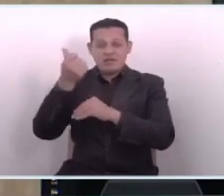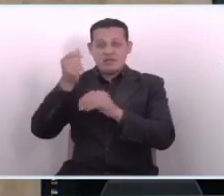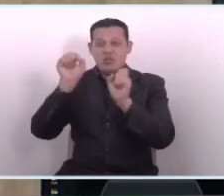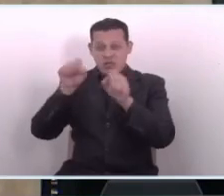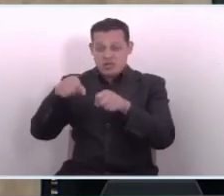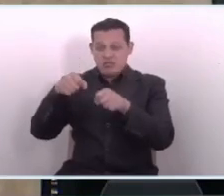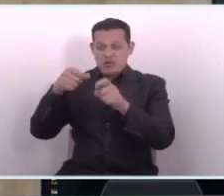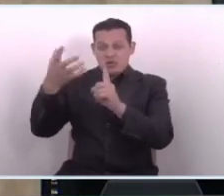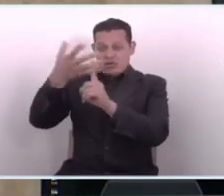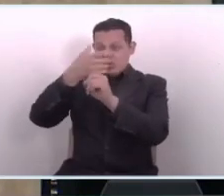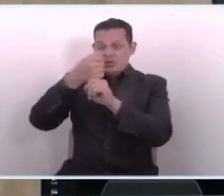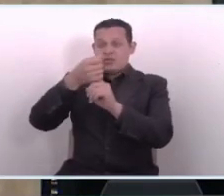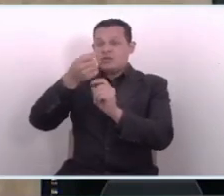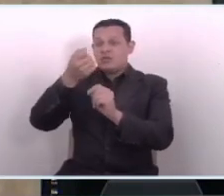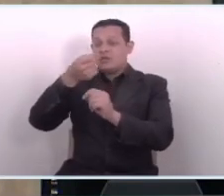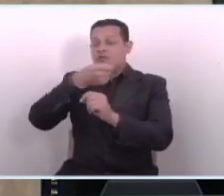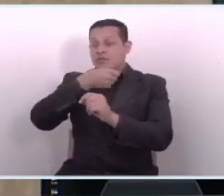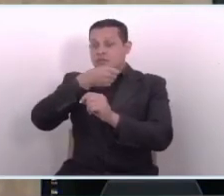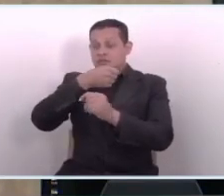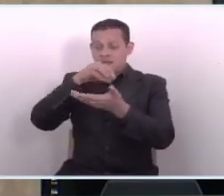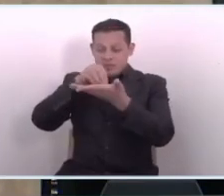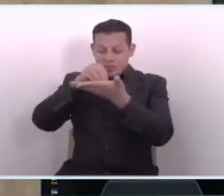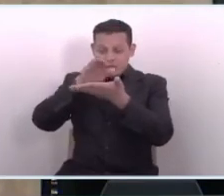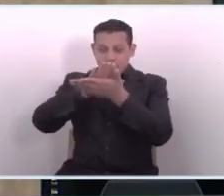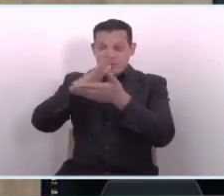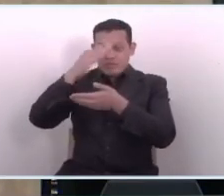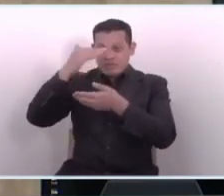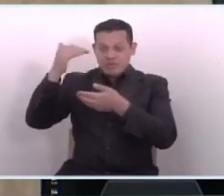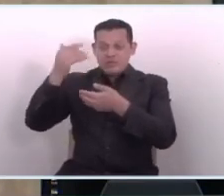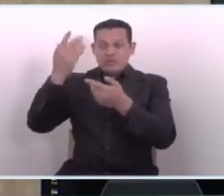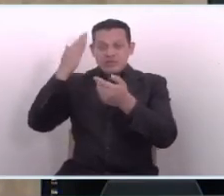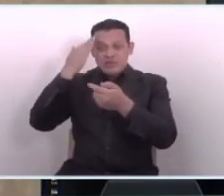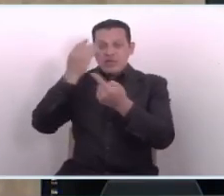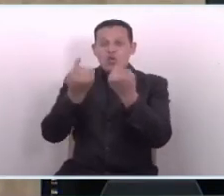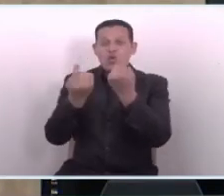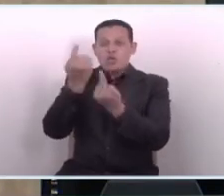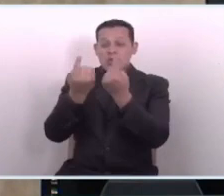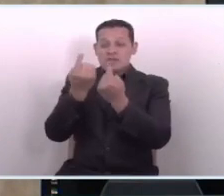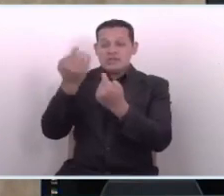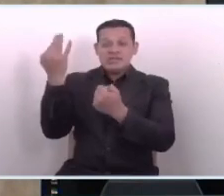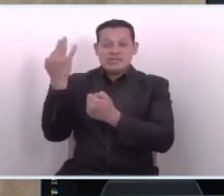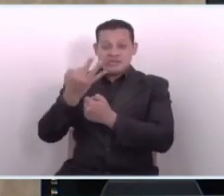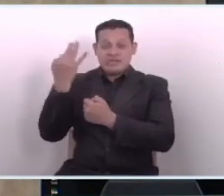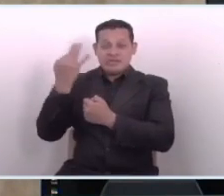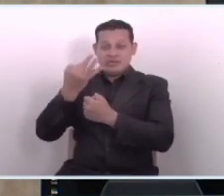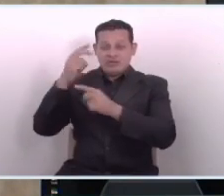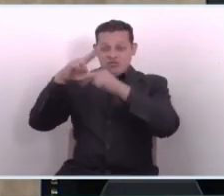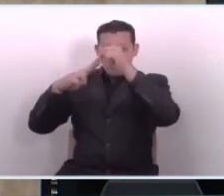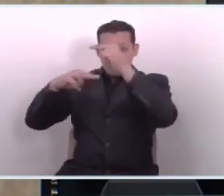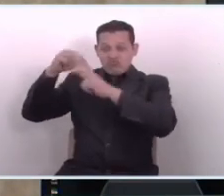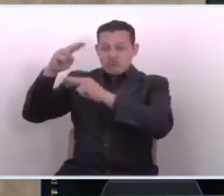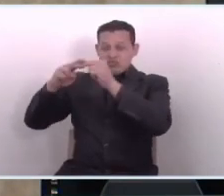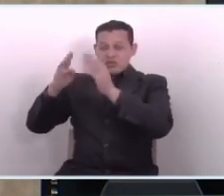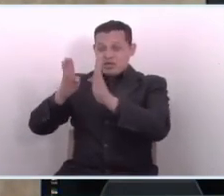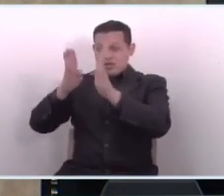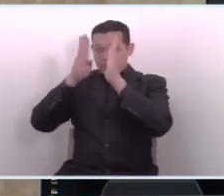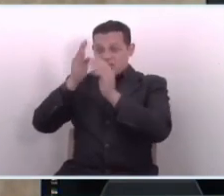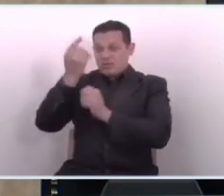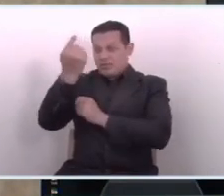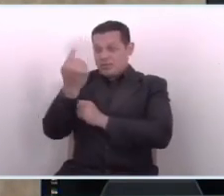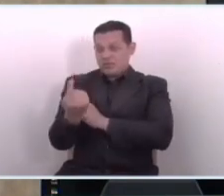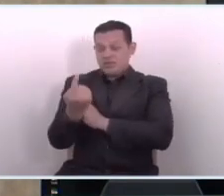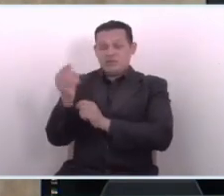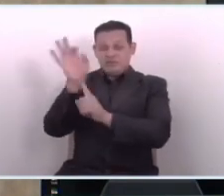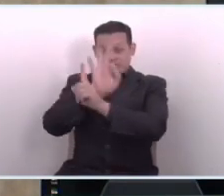poderlo tener como país, el dato, para poder saber cuáles son las inversiones necesarias en infraestructura, en atención al cliente,